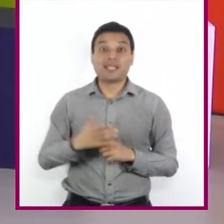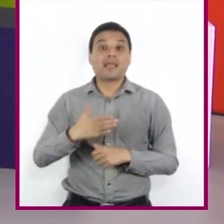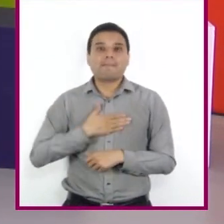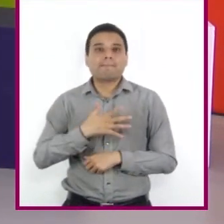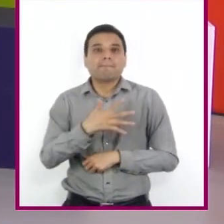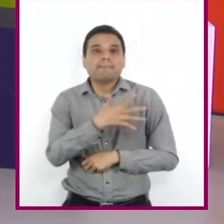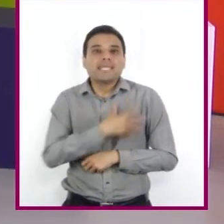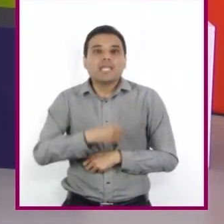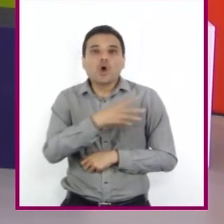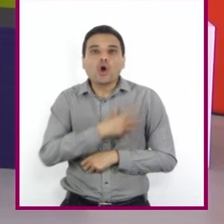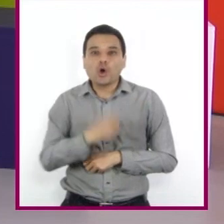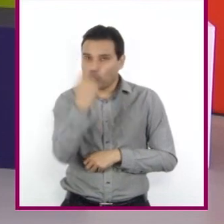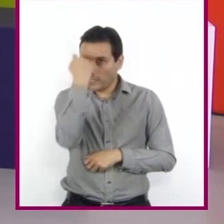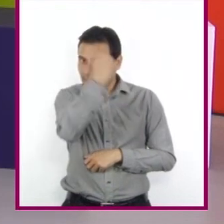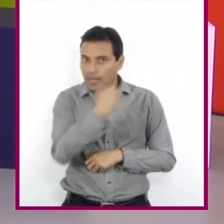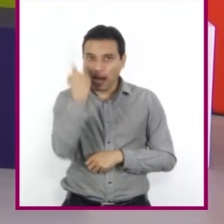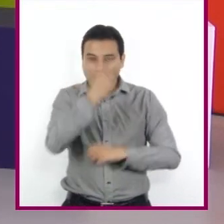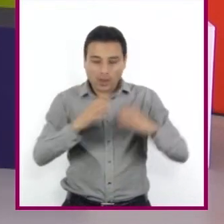menor.